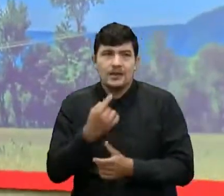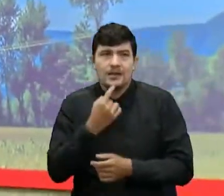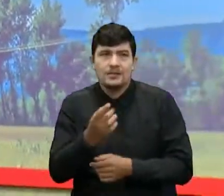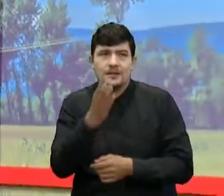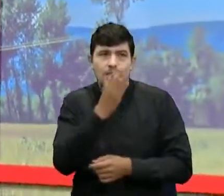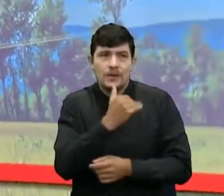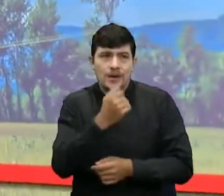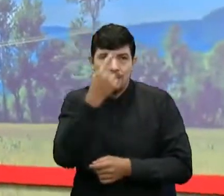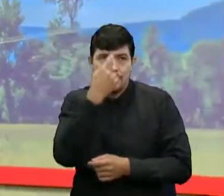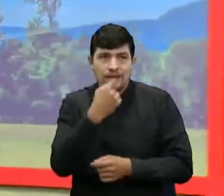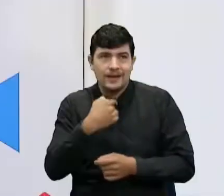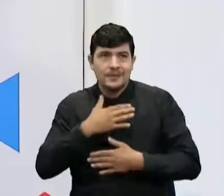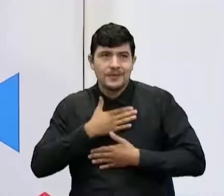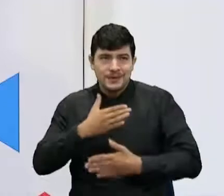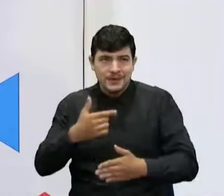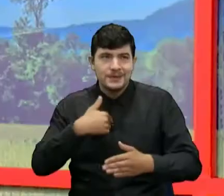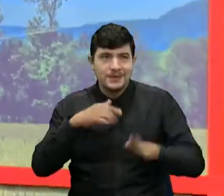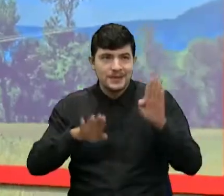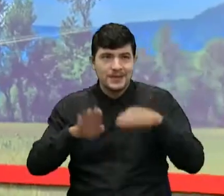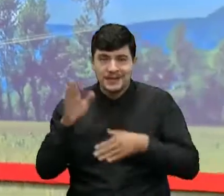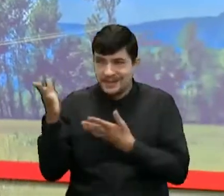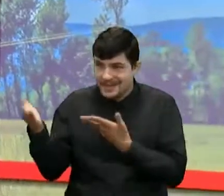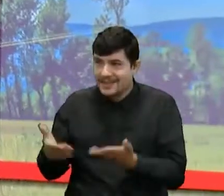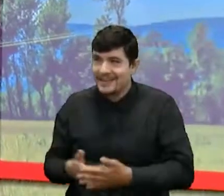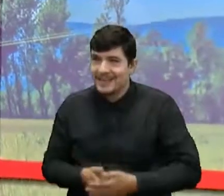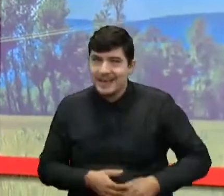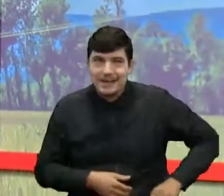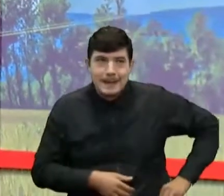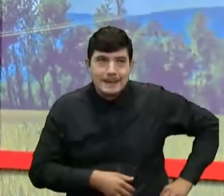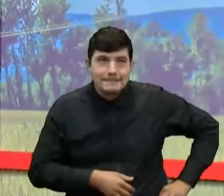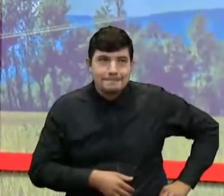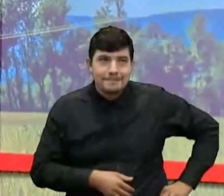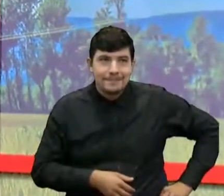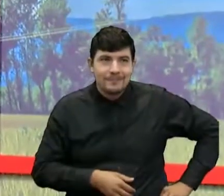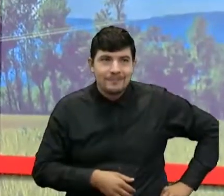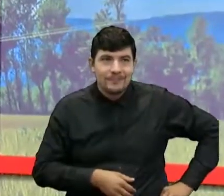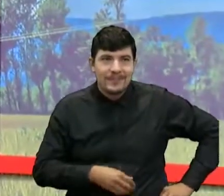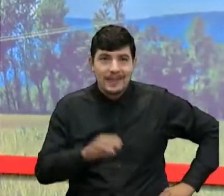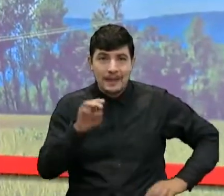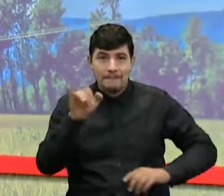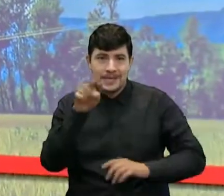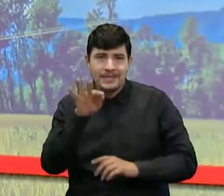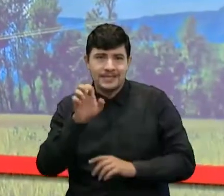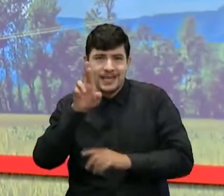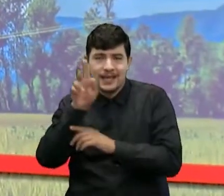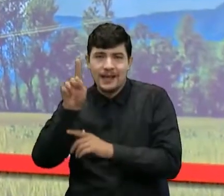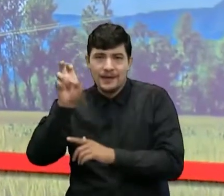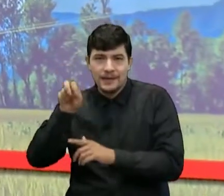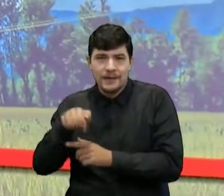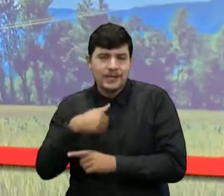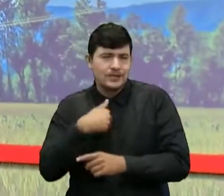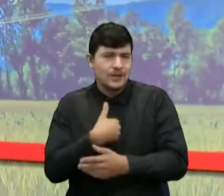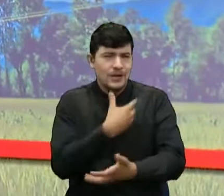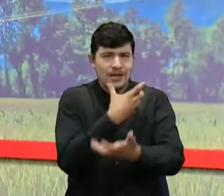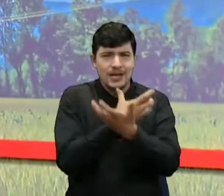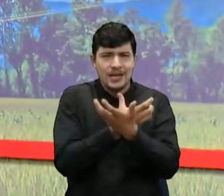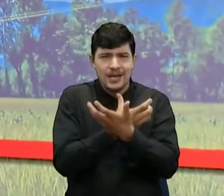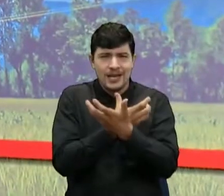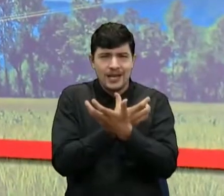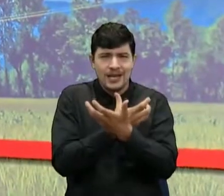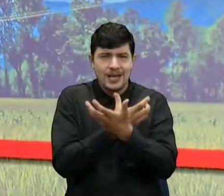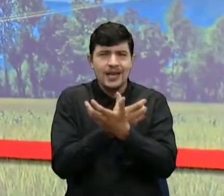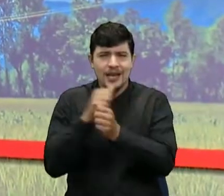mucho gusto, yo me presento Ah, sí, preséntese, hágale ¿Cómo es? Mr. Frank, licenciado en ciencias de las